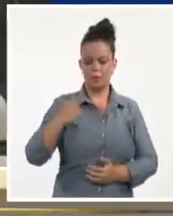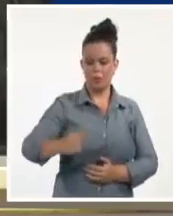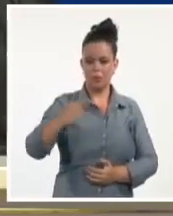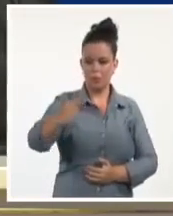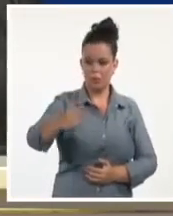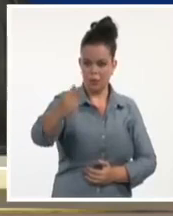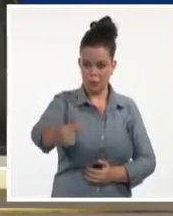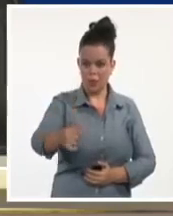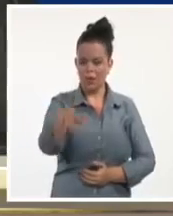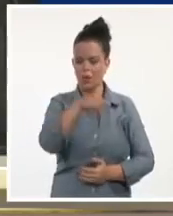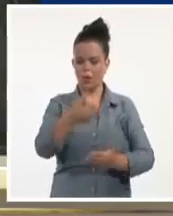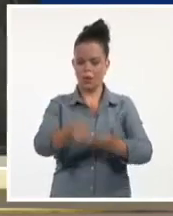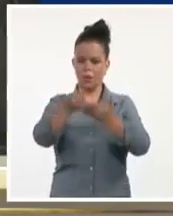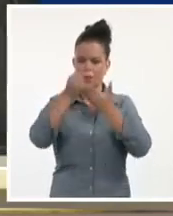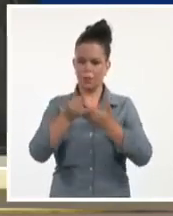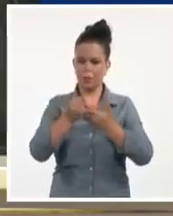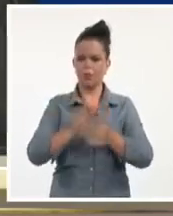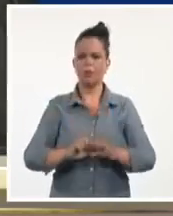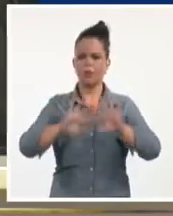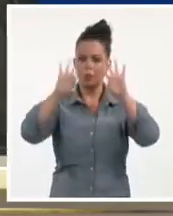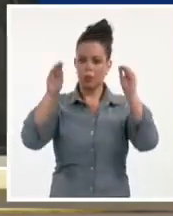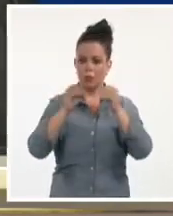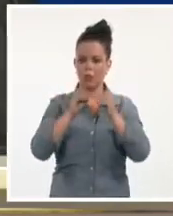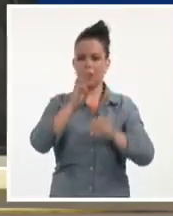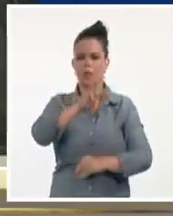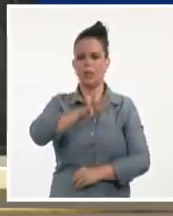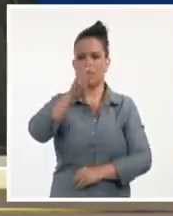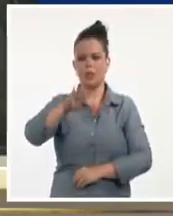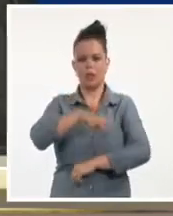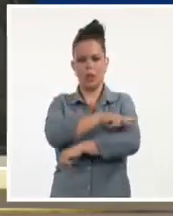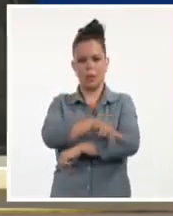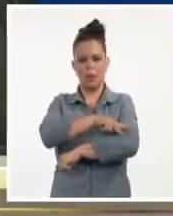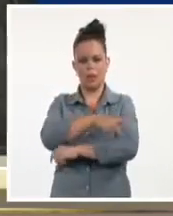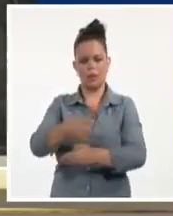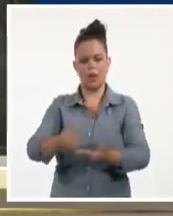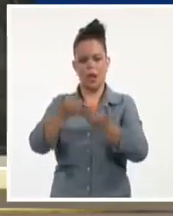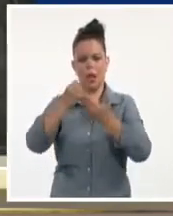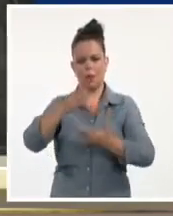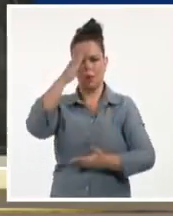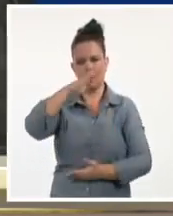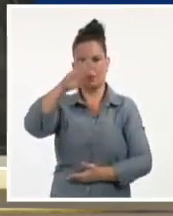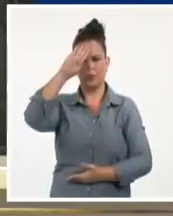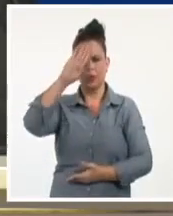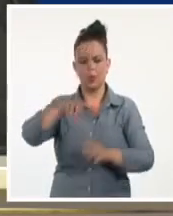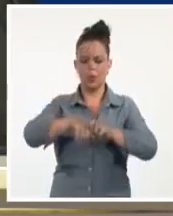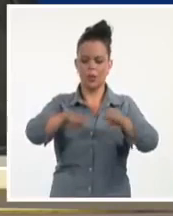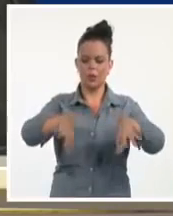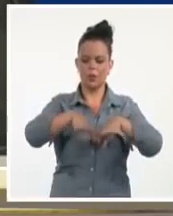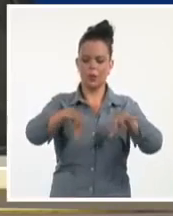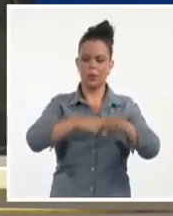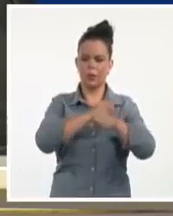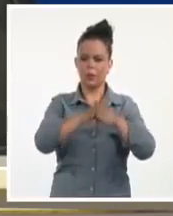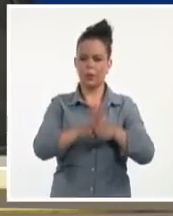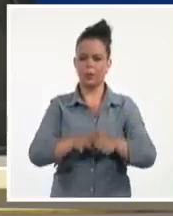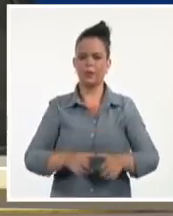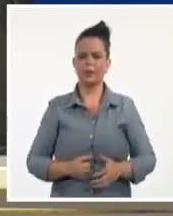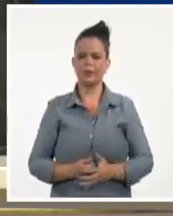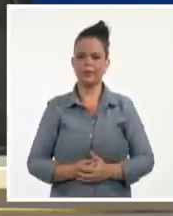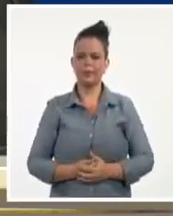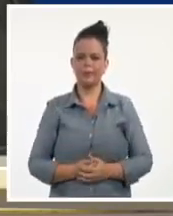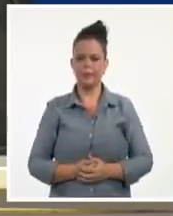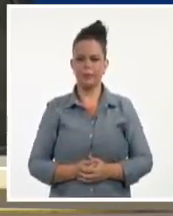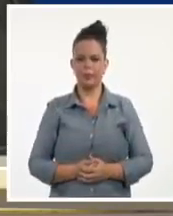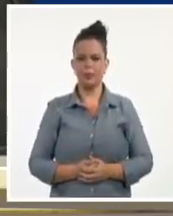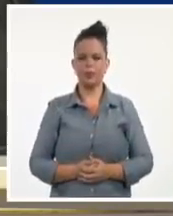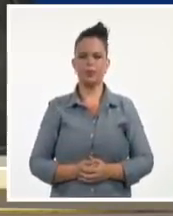ayuda de 33 países que cubren todos los continentes esta solidaridad no tiene nada que ver con